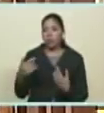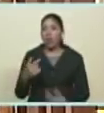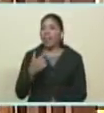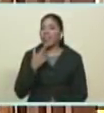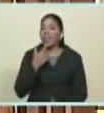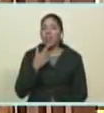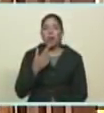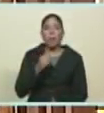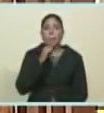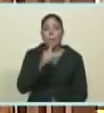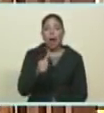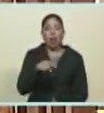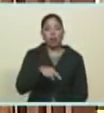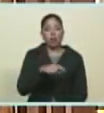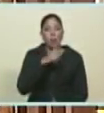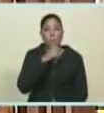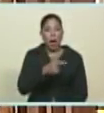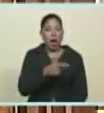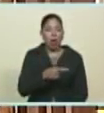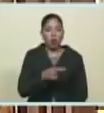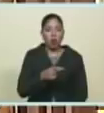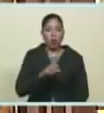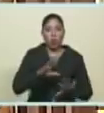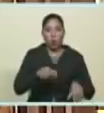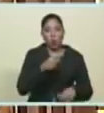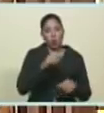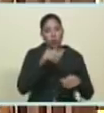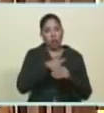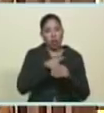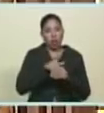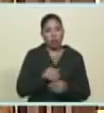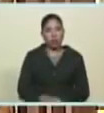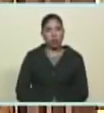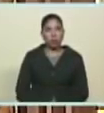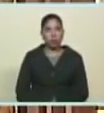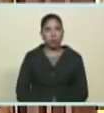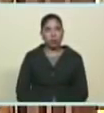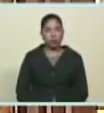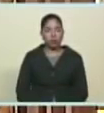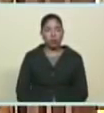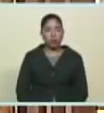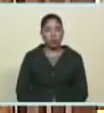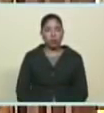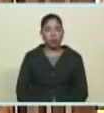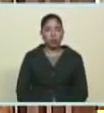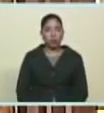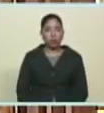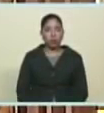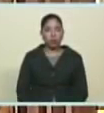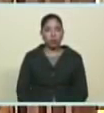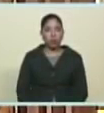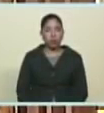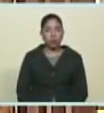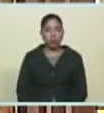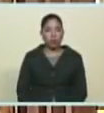fraude. Perdieron por toda la línea, por todo el frente.